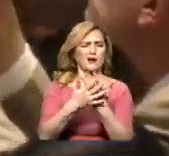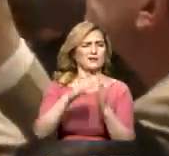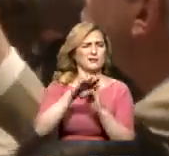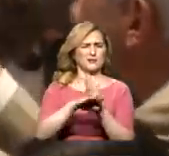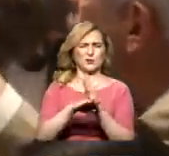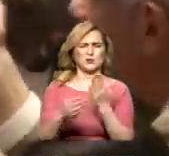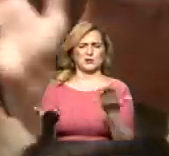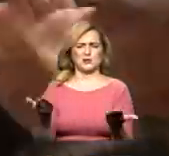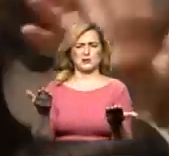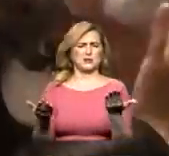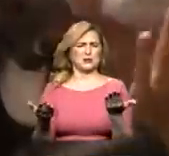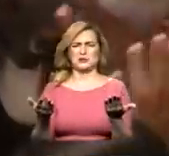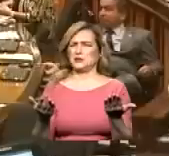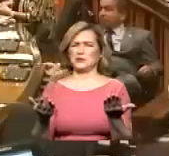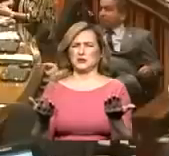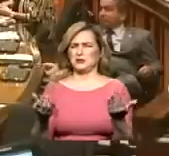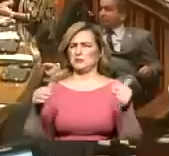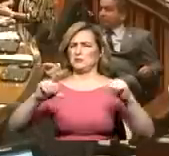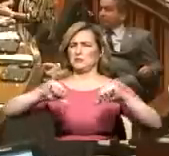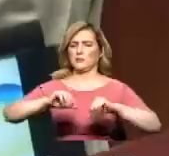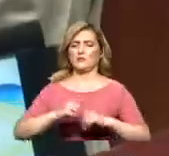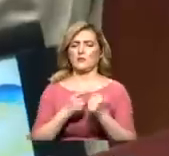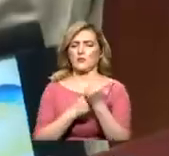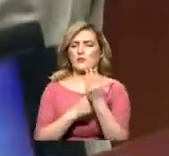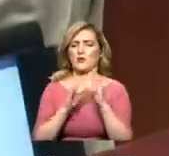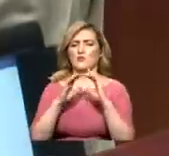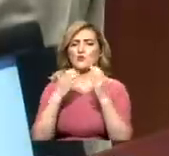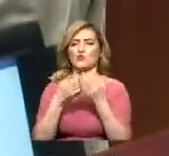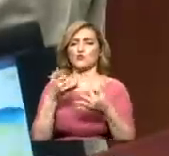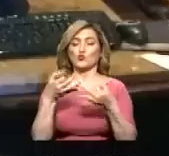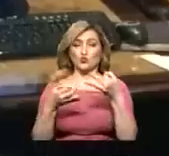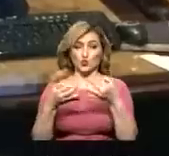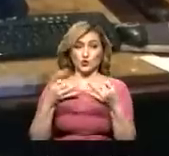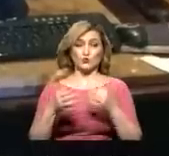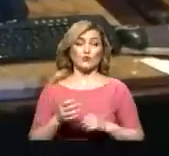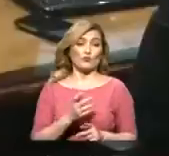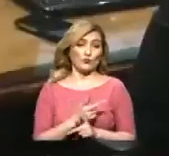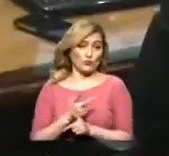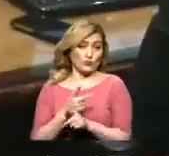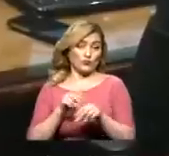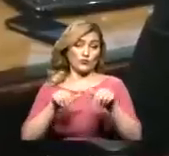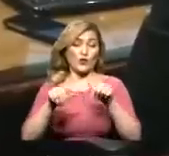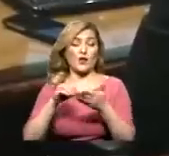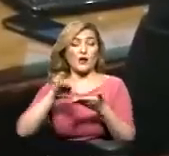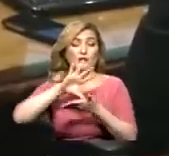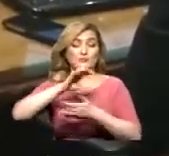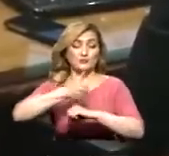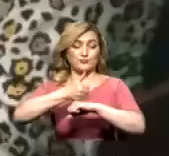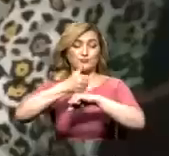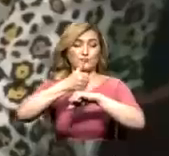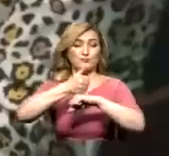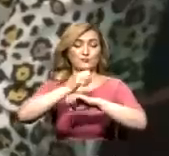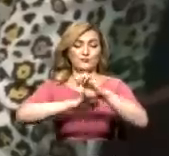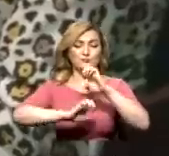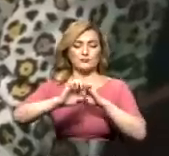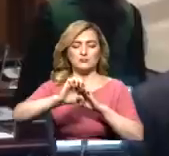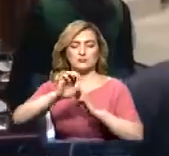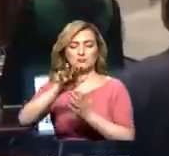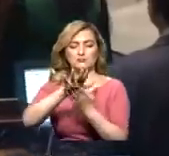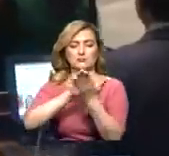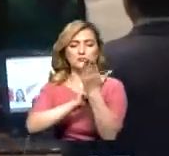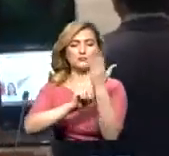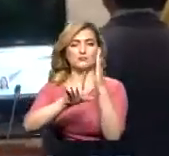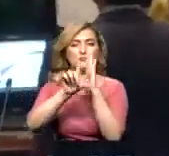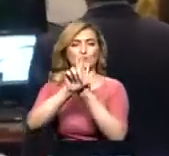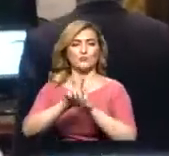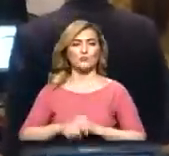deberá ser analizado posiblemente en la Comisión de Justicia una vez que el Consejo de la Administración Legislativa califique el proyecto de ley.